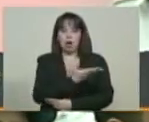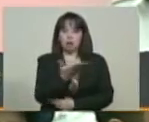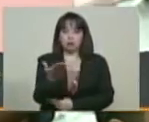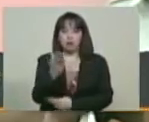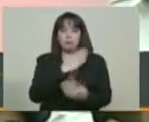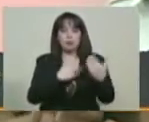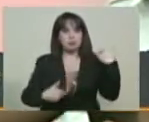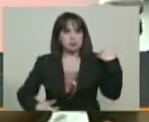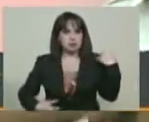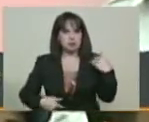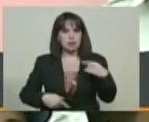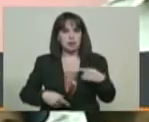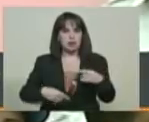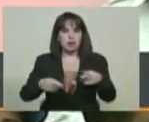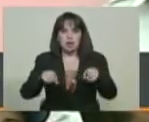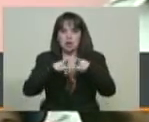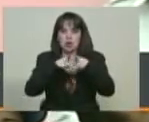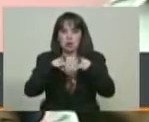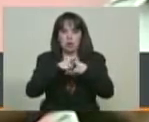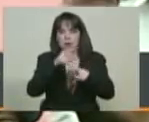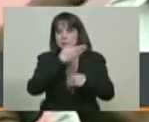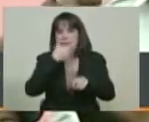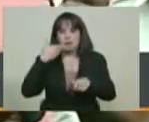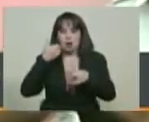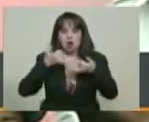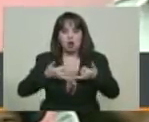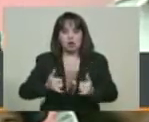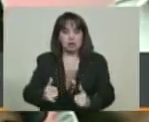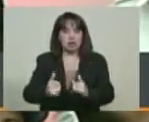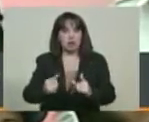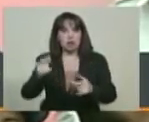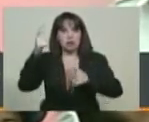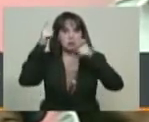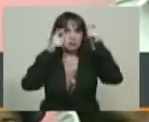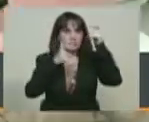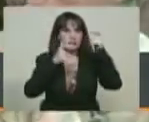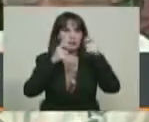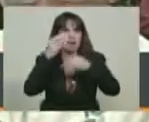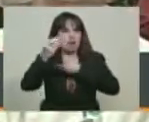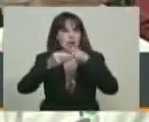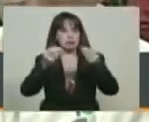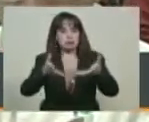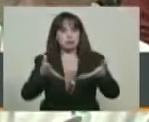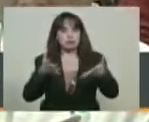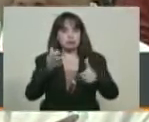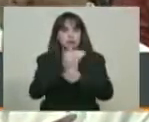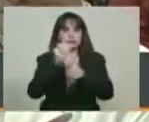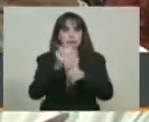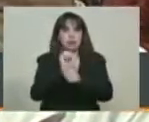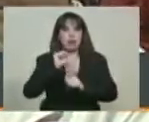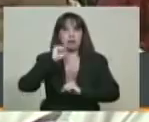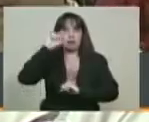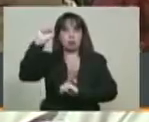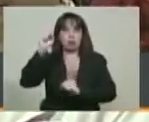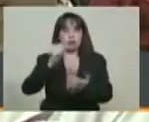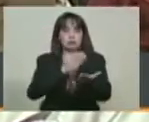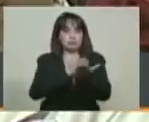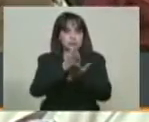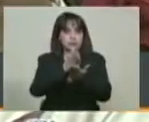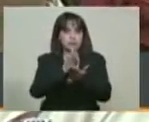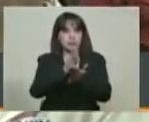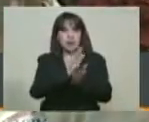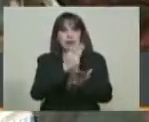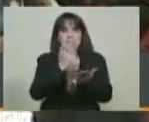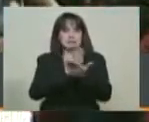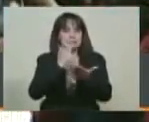presidente, como digno hijo de Chávez, como conductor de victoria. Le damos el respaldo, presidente, porque usted no le ha dado la